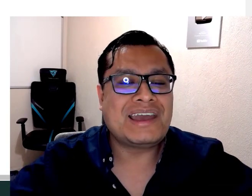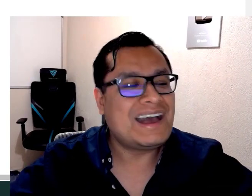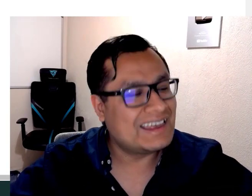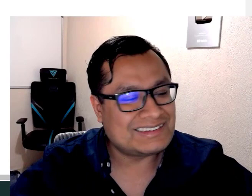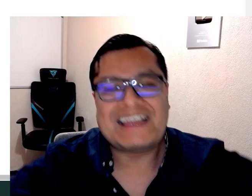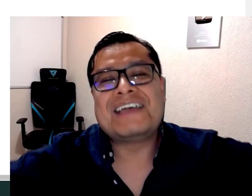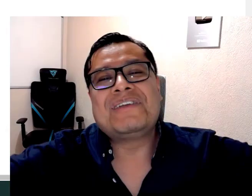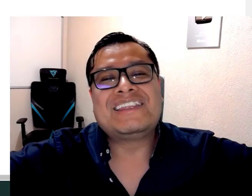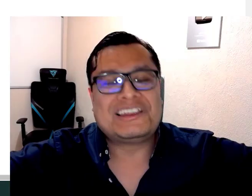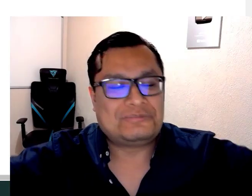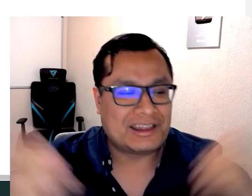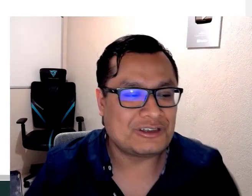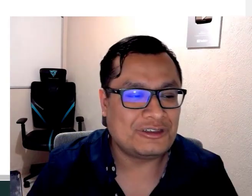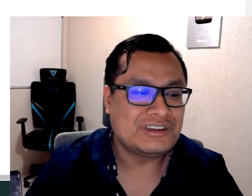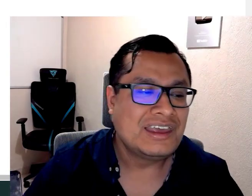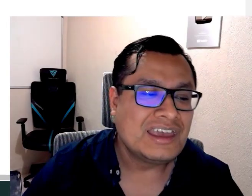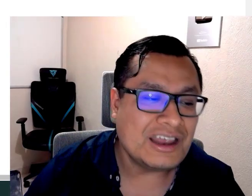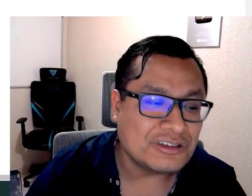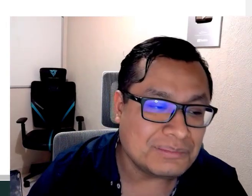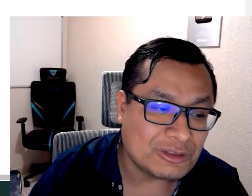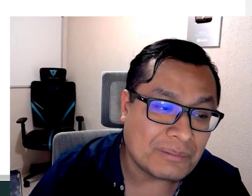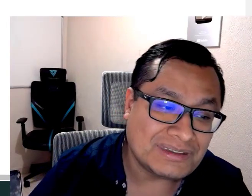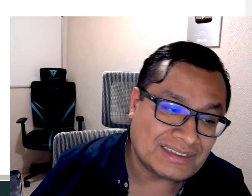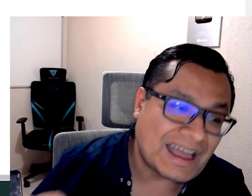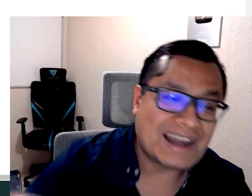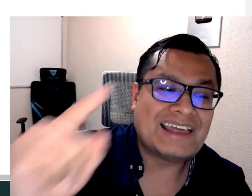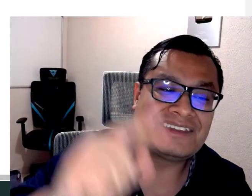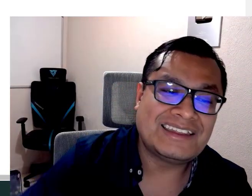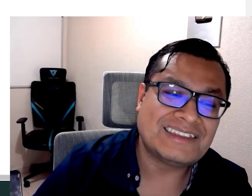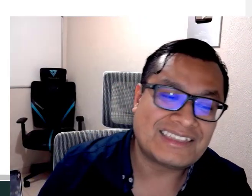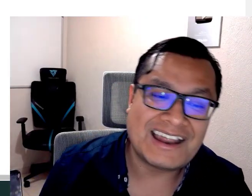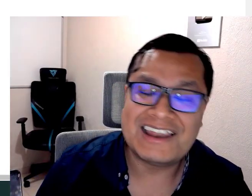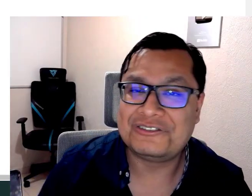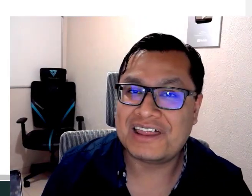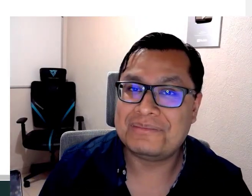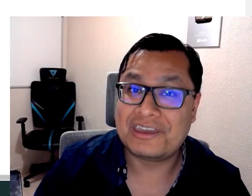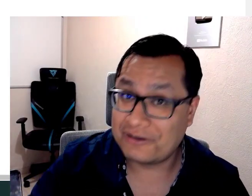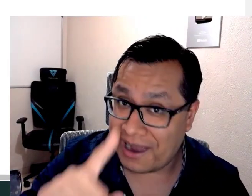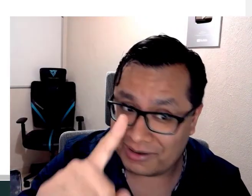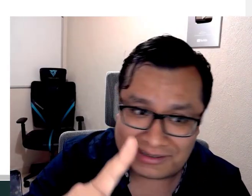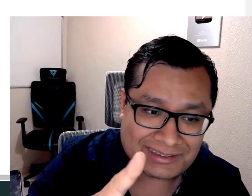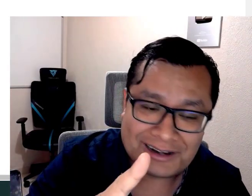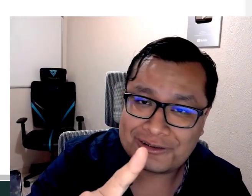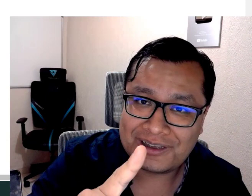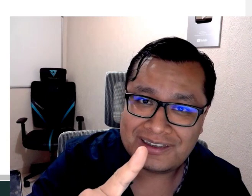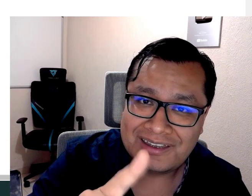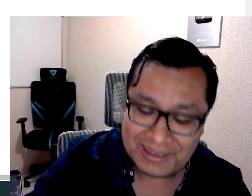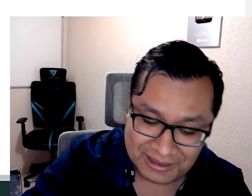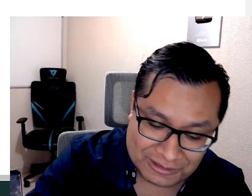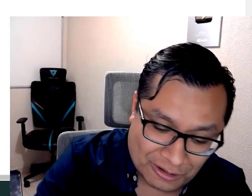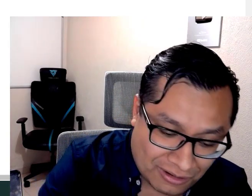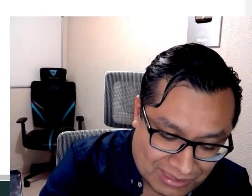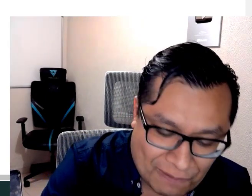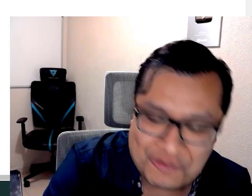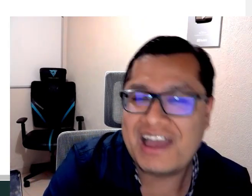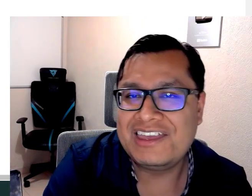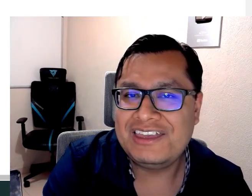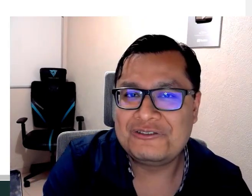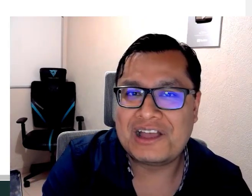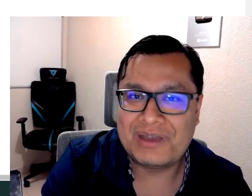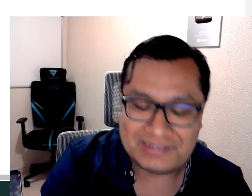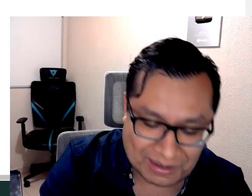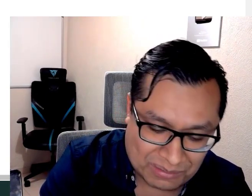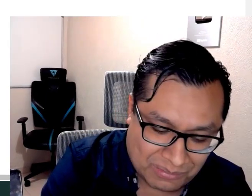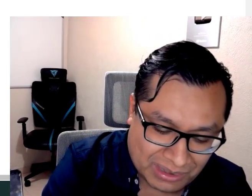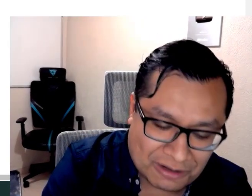pública están abiertas para todos y los invito a visitar la sede central en la ciudad de mexico a ver si es cierto yo ya fui ahí